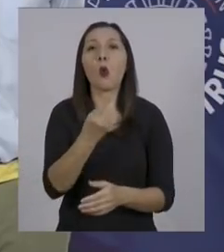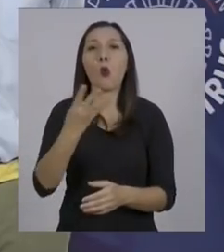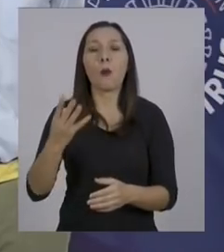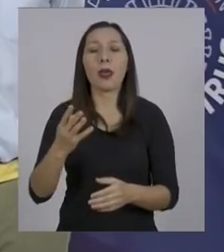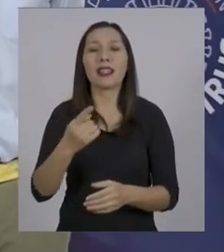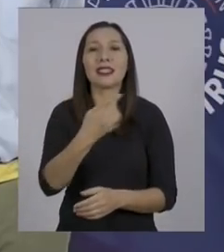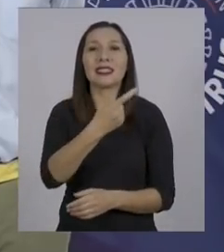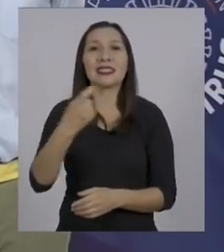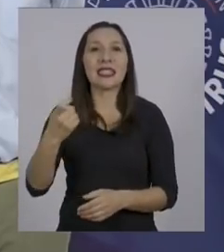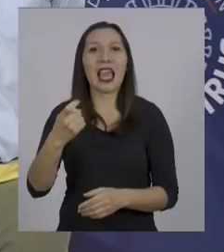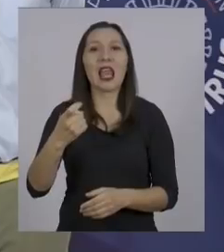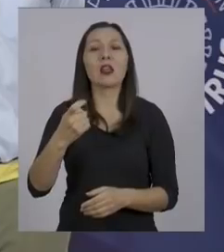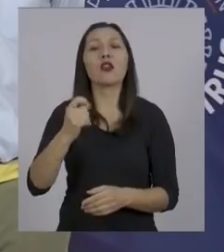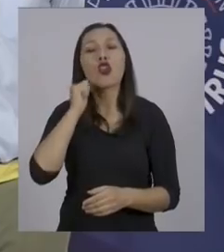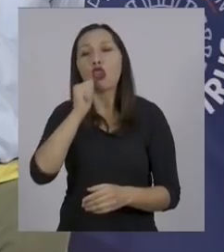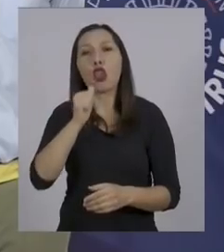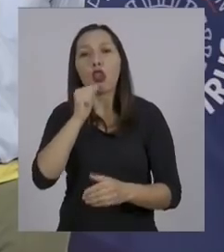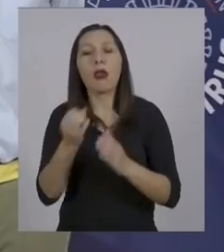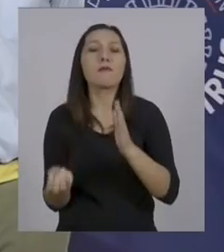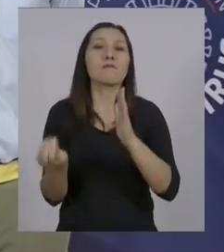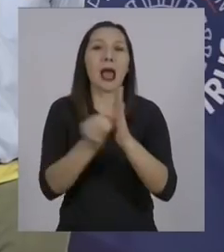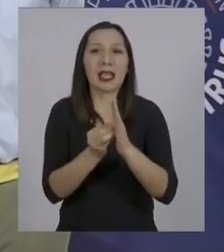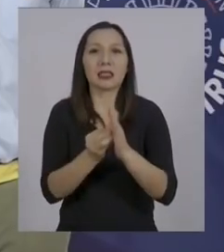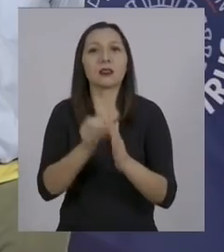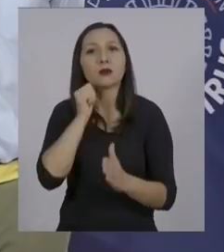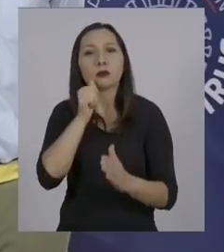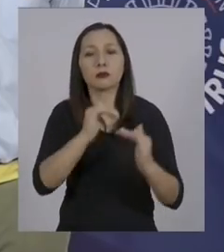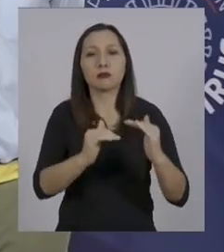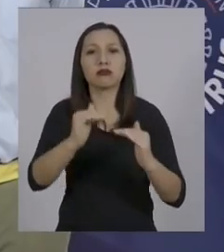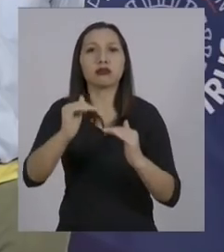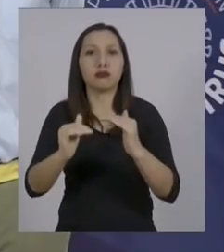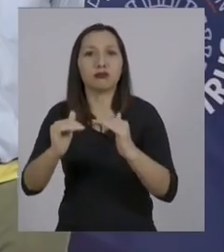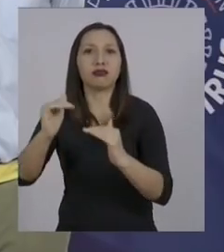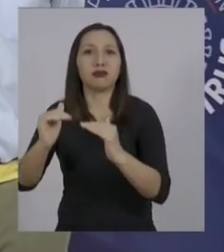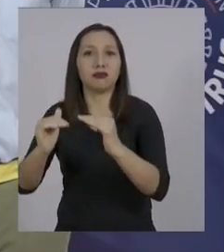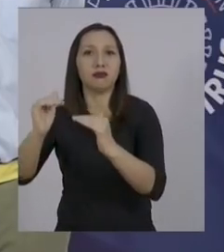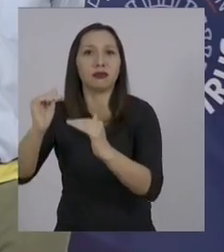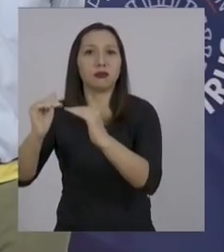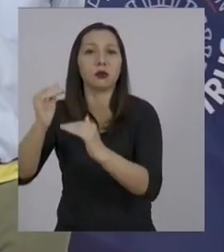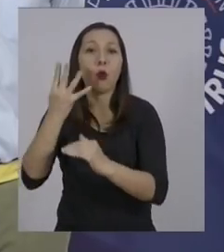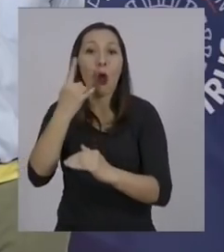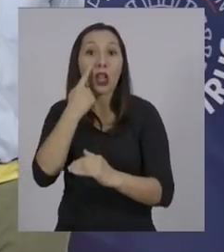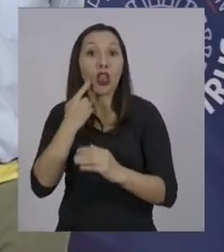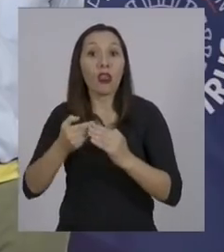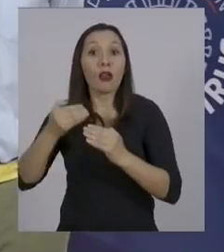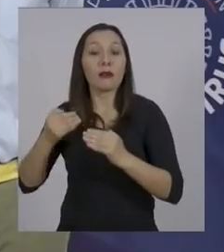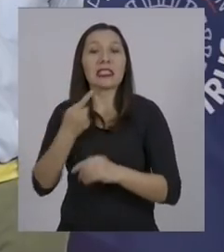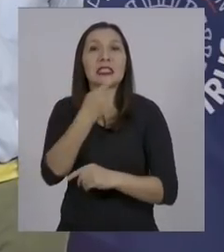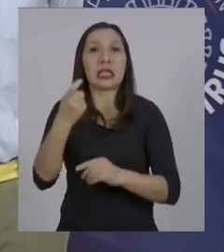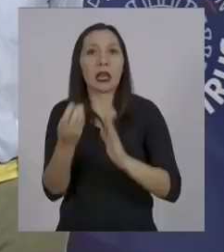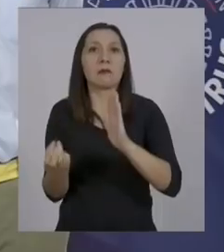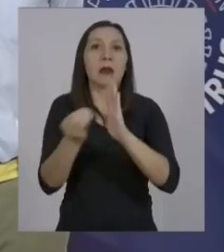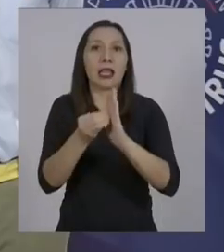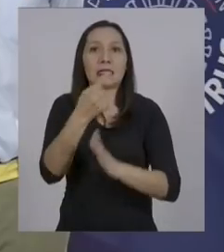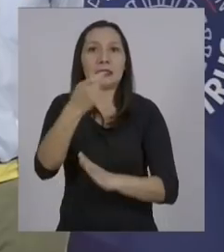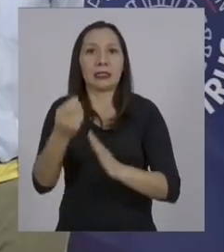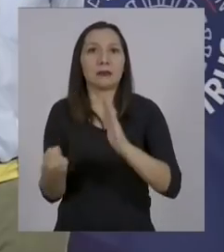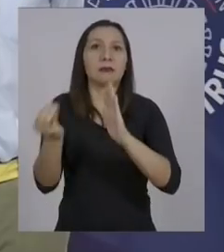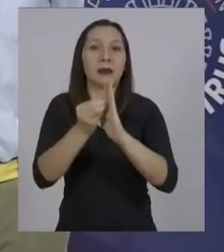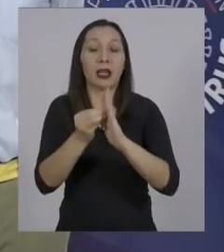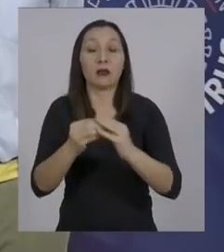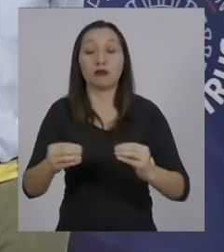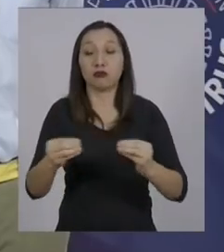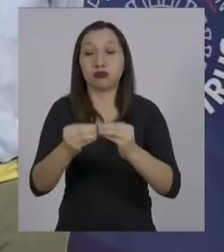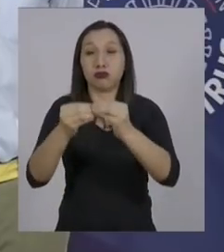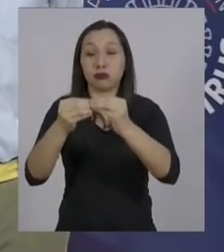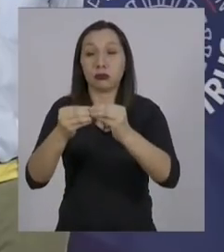de 100 casos nuevos cada día, insisto, en los 4 últimos días. Y del total de casos